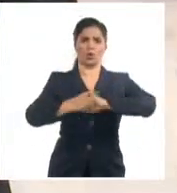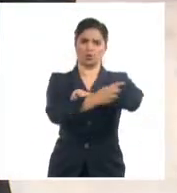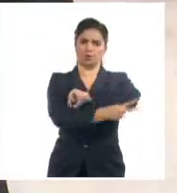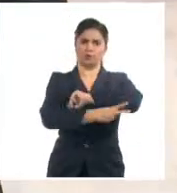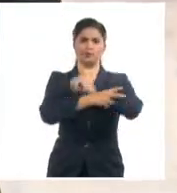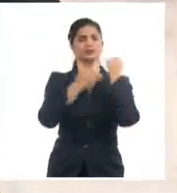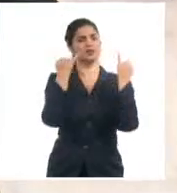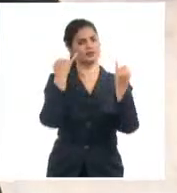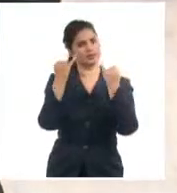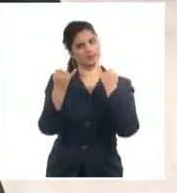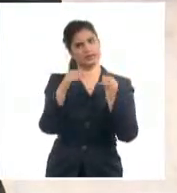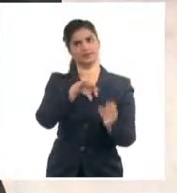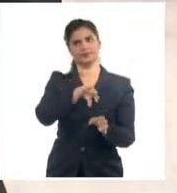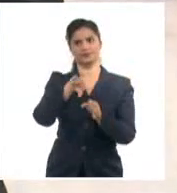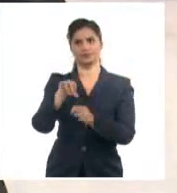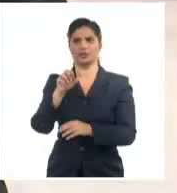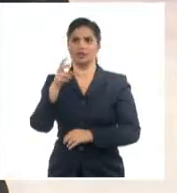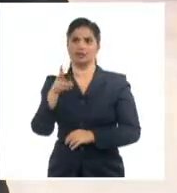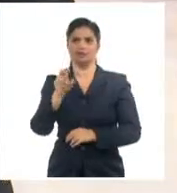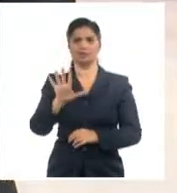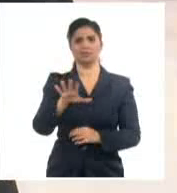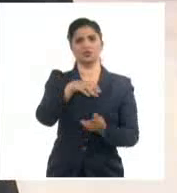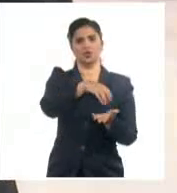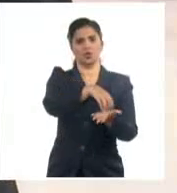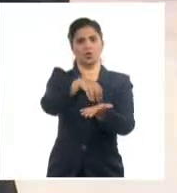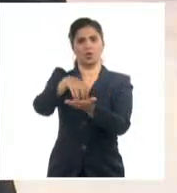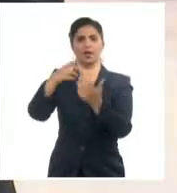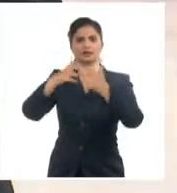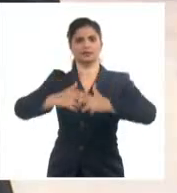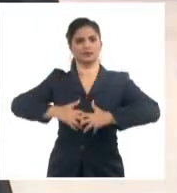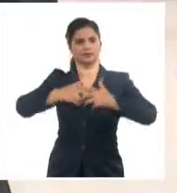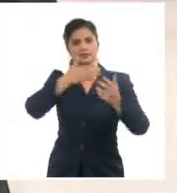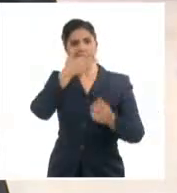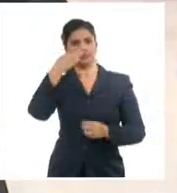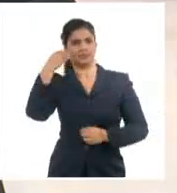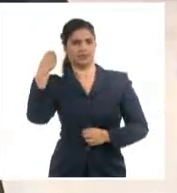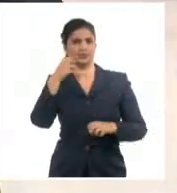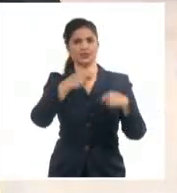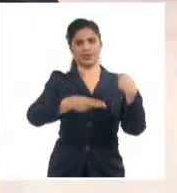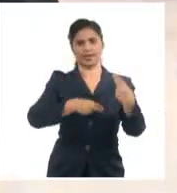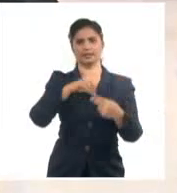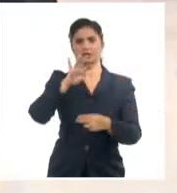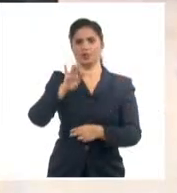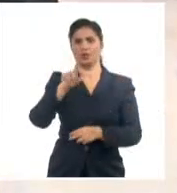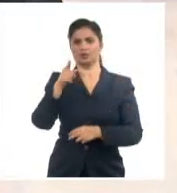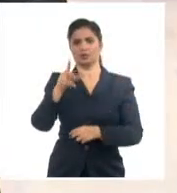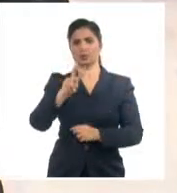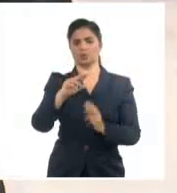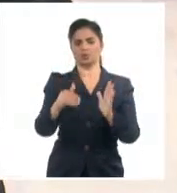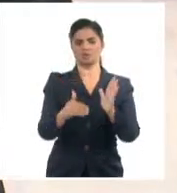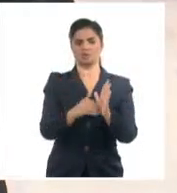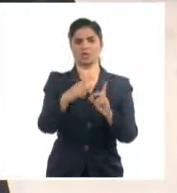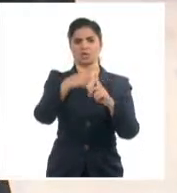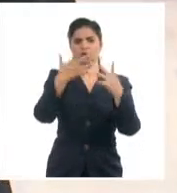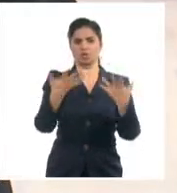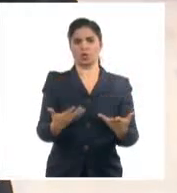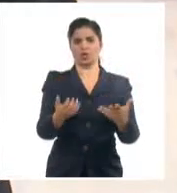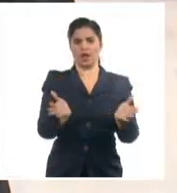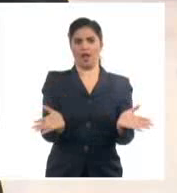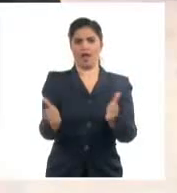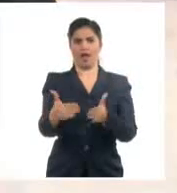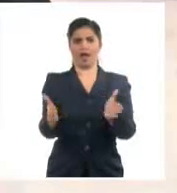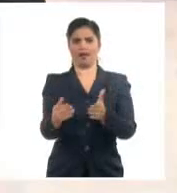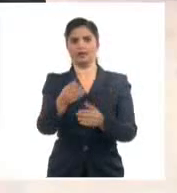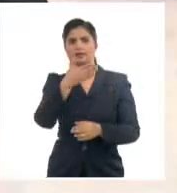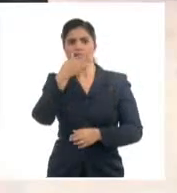2023-2024 molerán 25 centrales azucareros y se producirán unas 412.000 toneladas de azúcar, lo que respaldará la canasta básica,